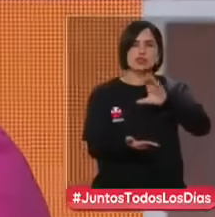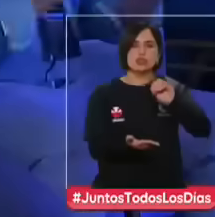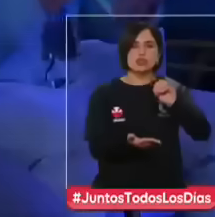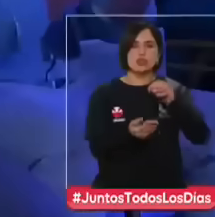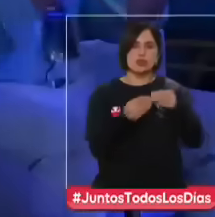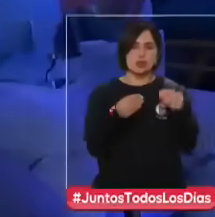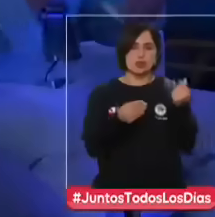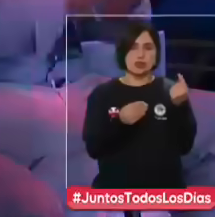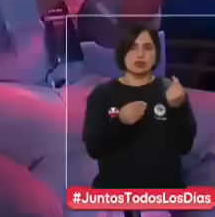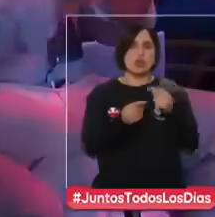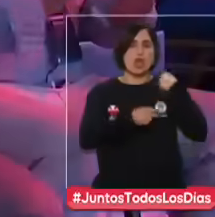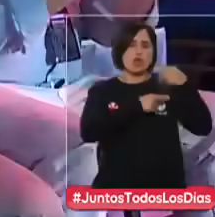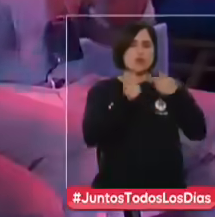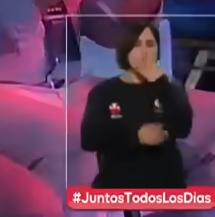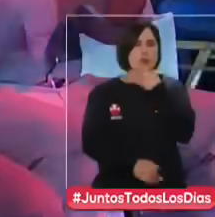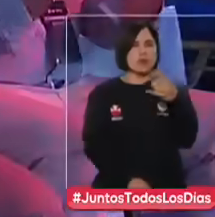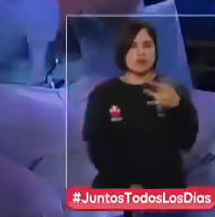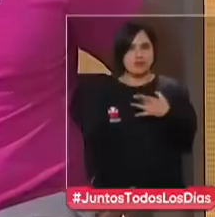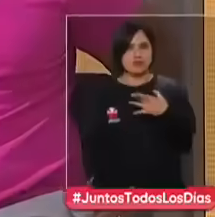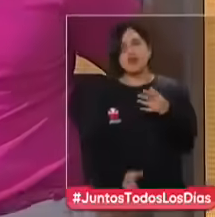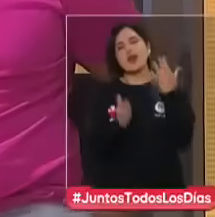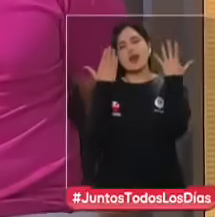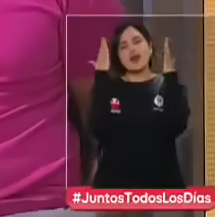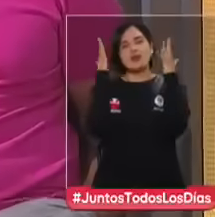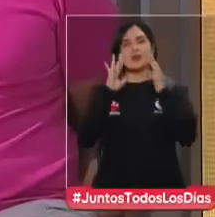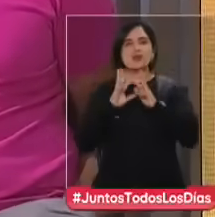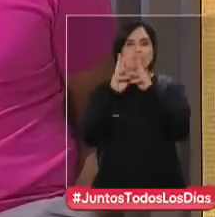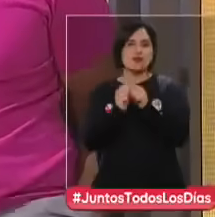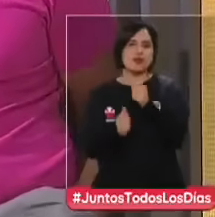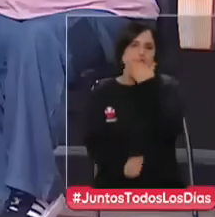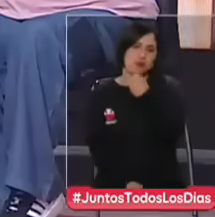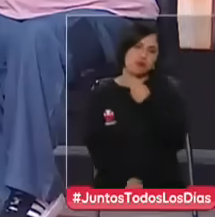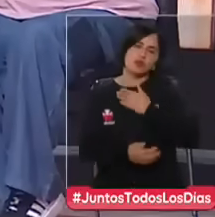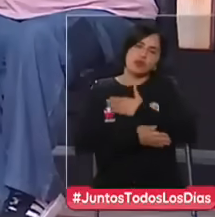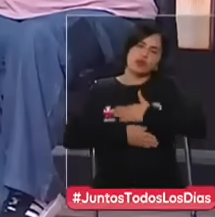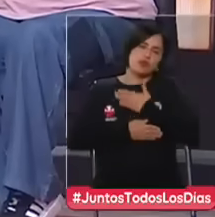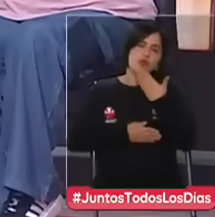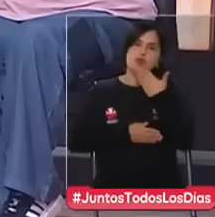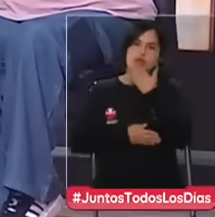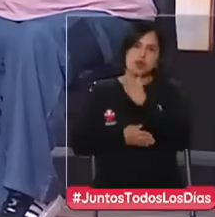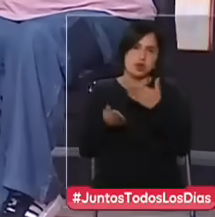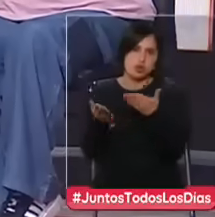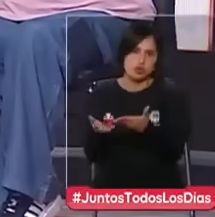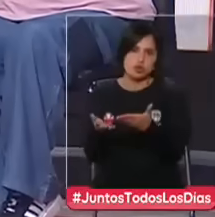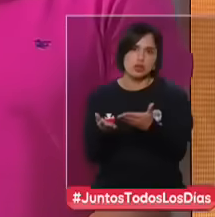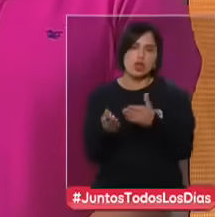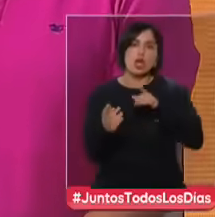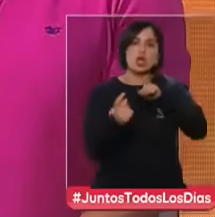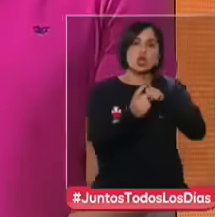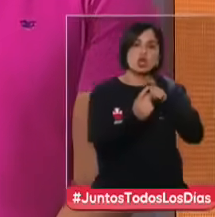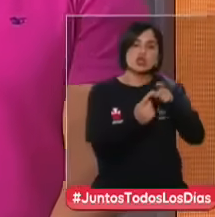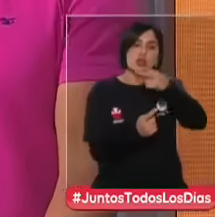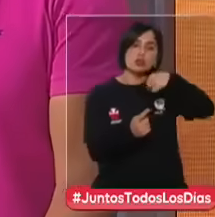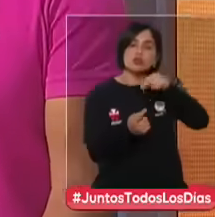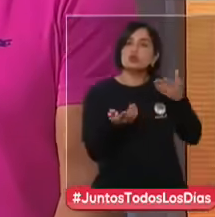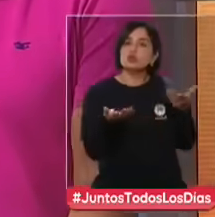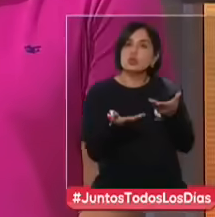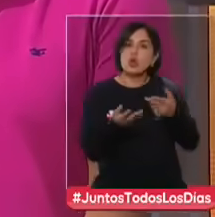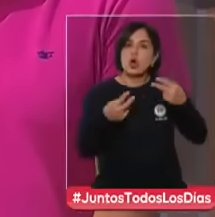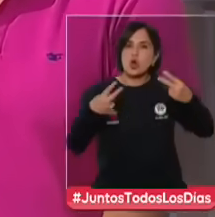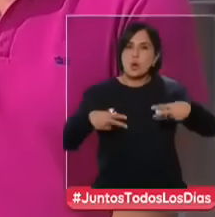1.923.350 pesos. Y con esta historia maravillosa aplaudimos a esta familia hermosa, les deseamos lo mejor y nos conectamos nosotros con